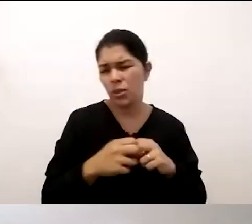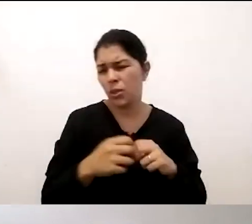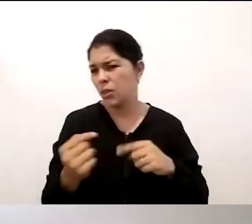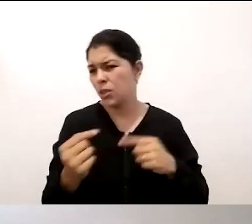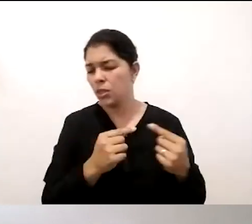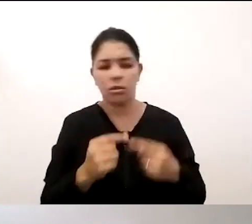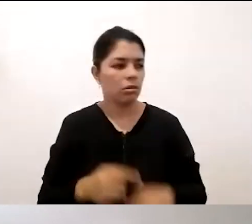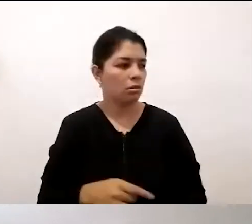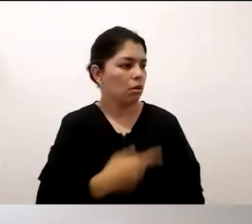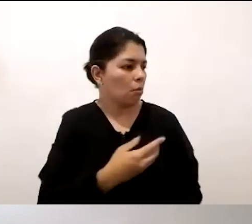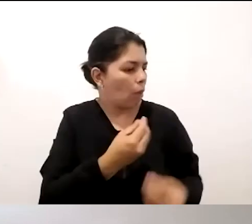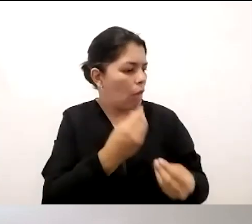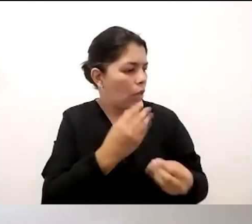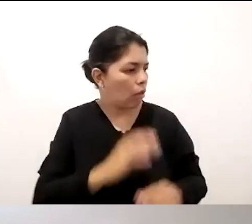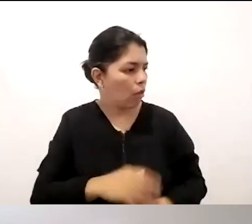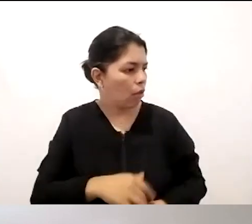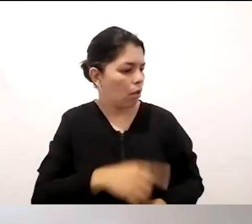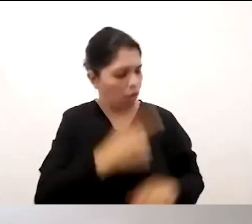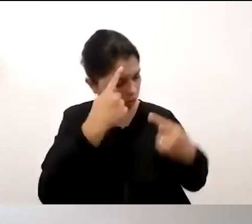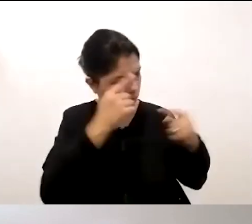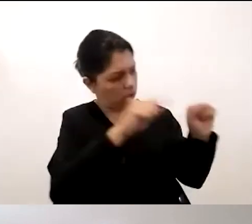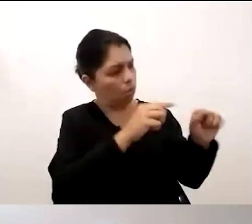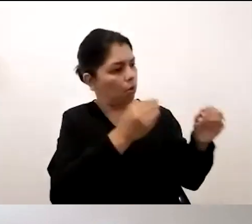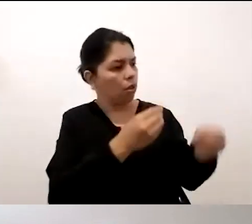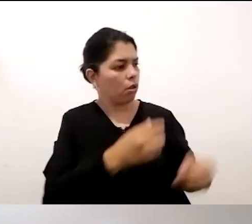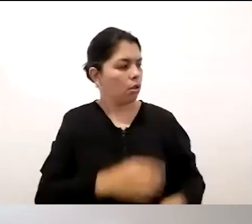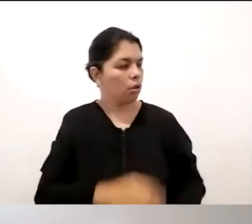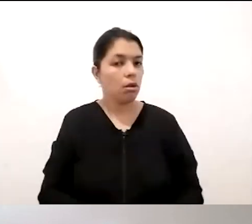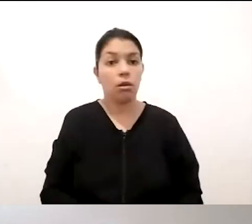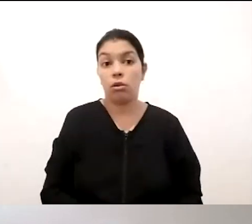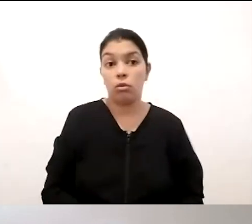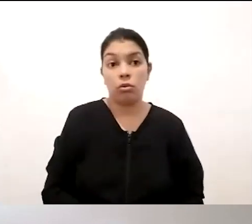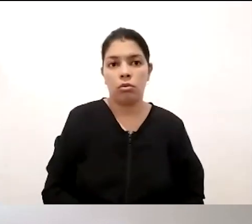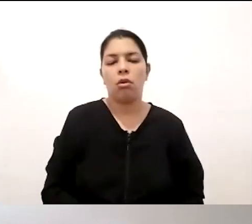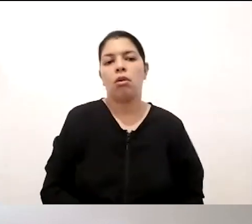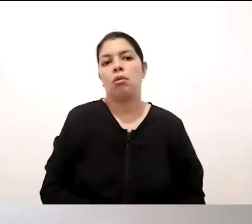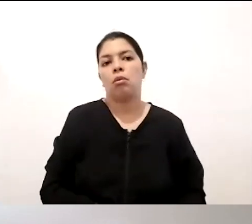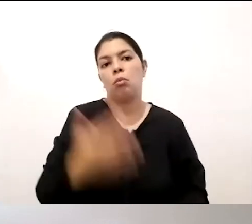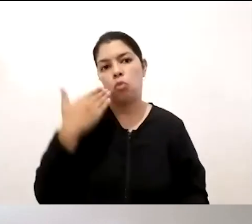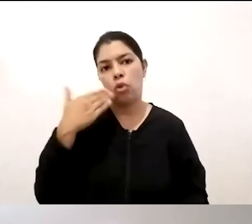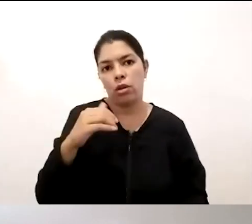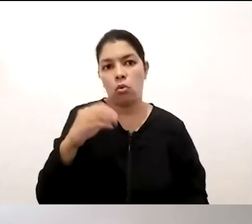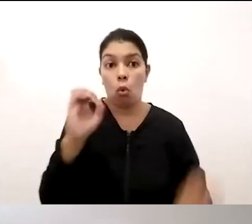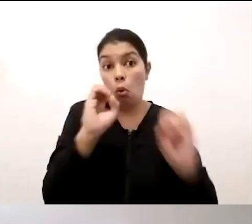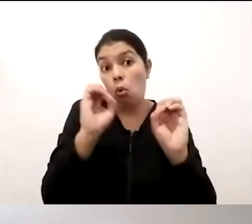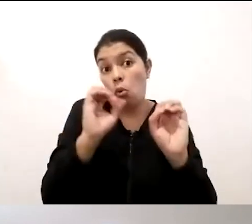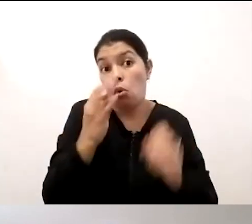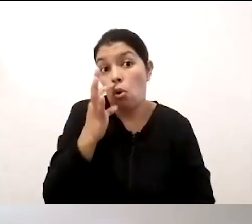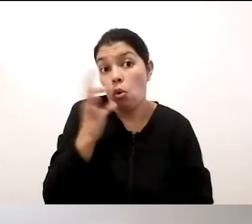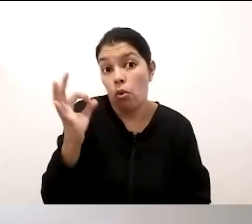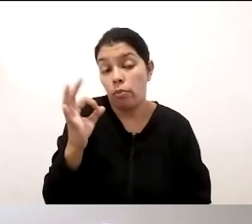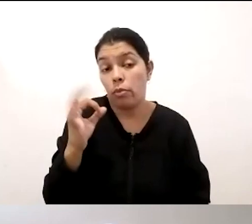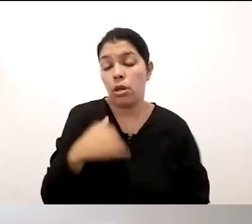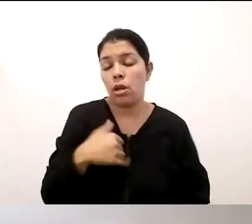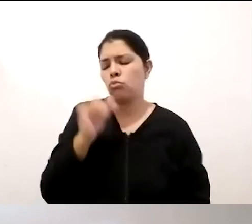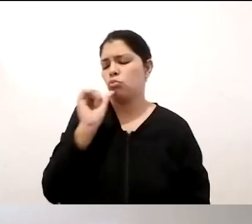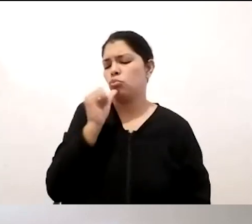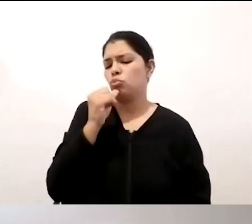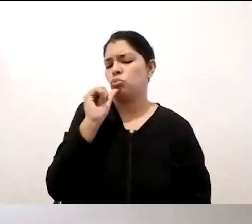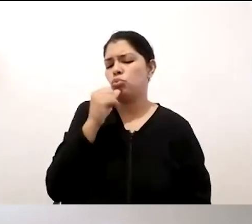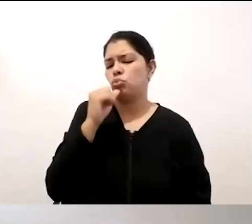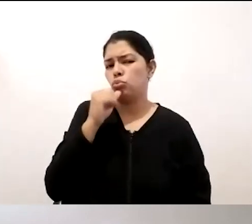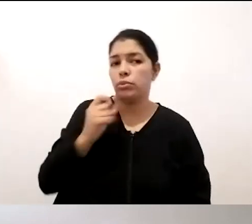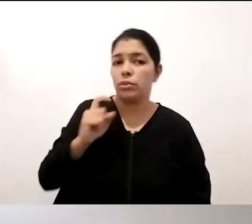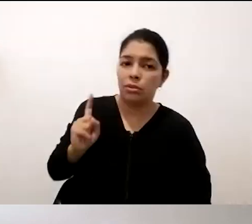no, sino que de pronto esta mujer o este hombre, porque también sucede en el caso, ha sufrido bastante tiempo en esta